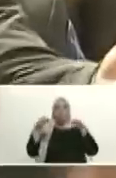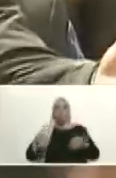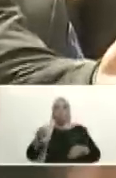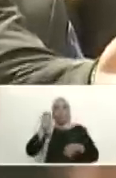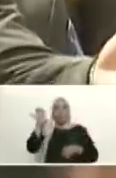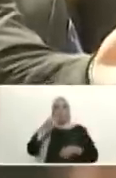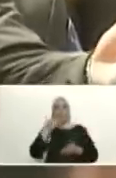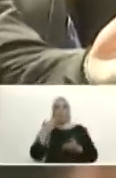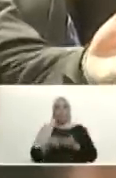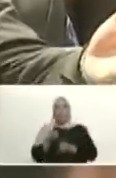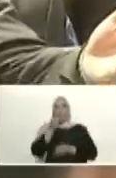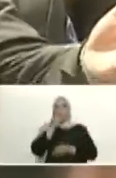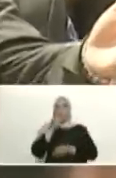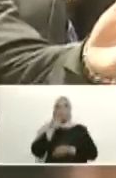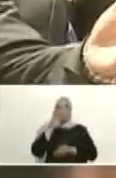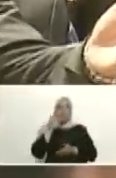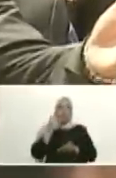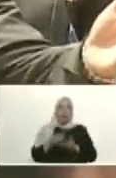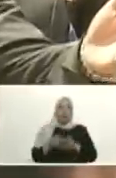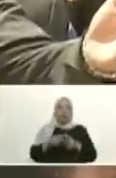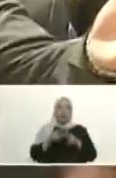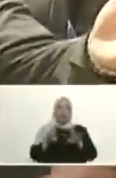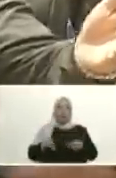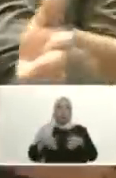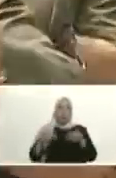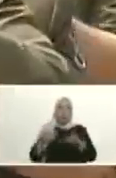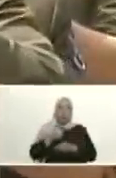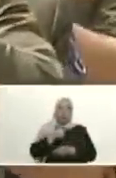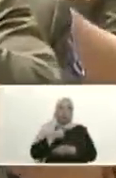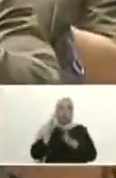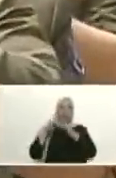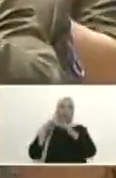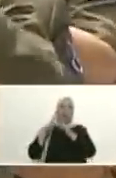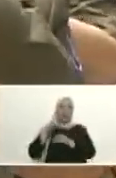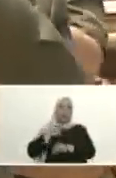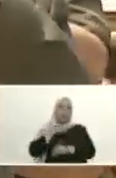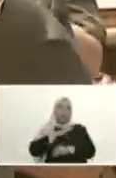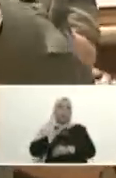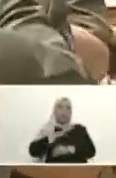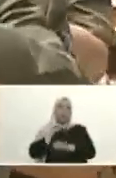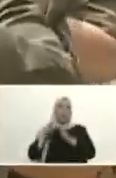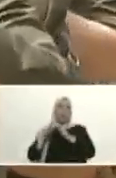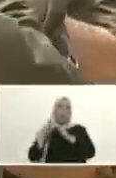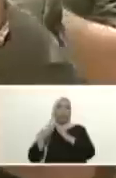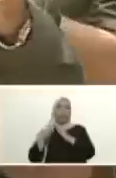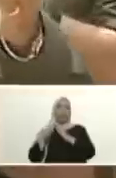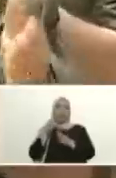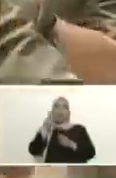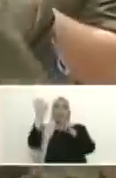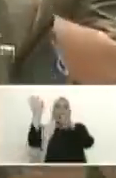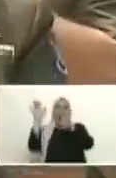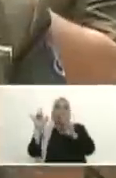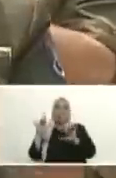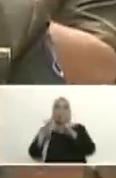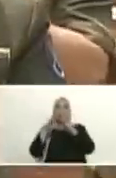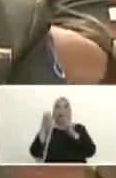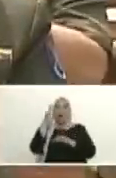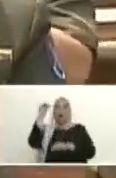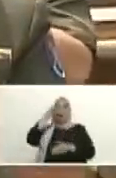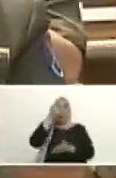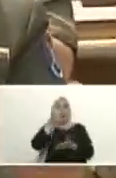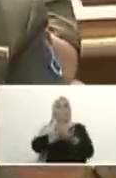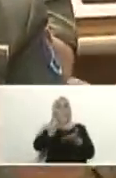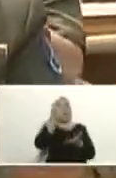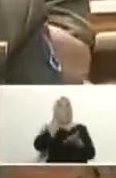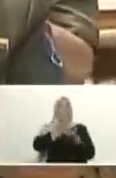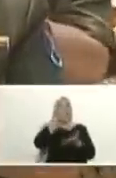Un regalo muy hermoso. Lo voy a poner allá, en la sala de mi casa. Se los agradezco. Que Dios me los bendiga a todos. Amén, mi